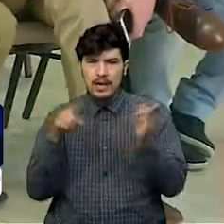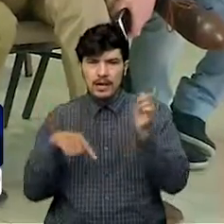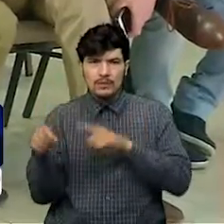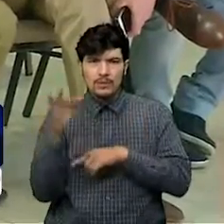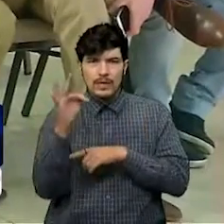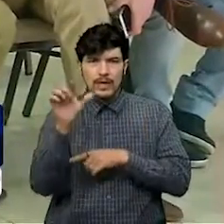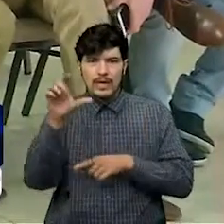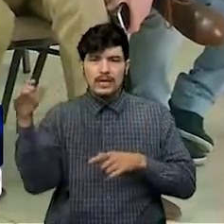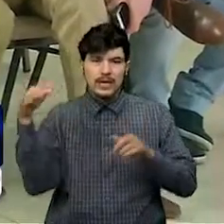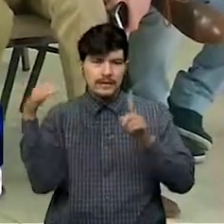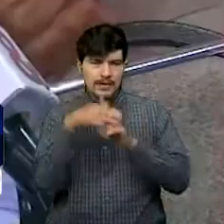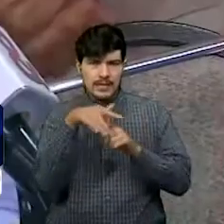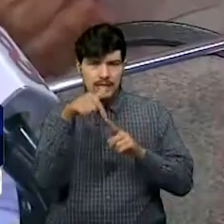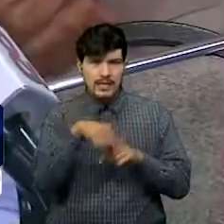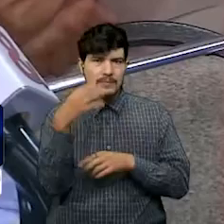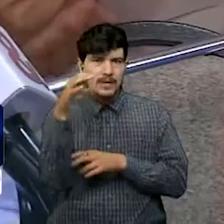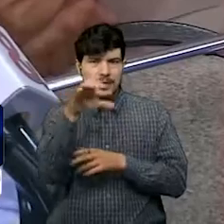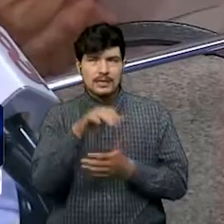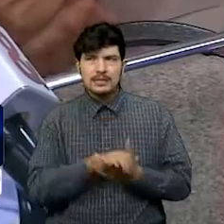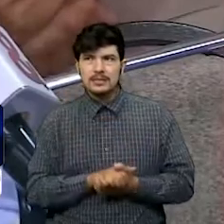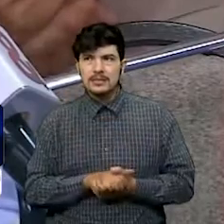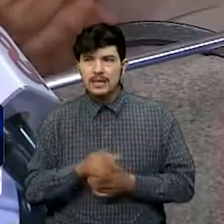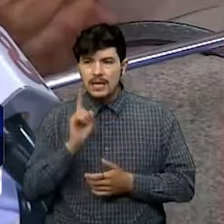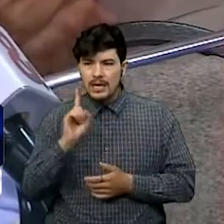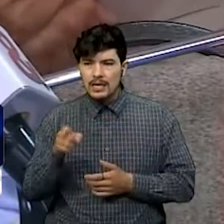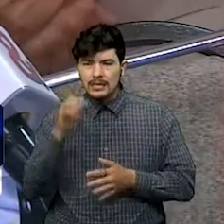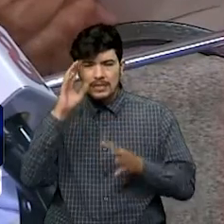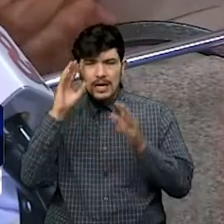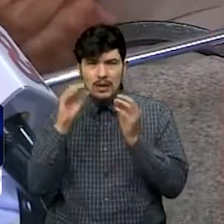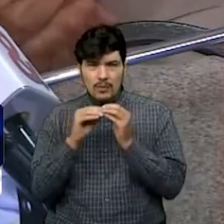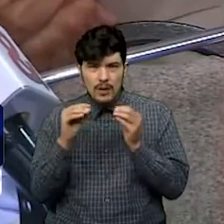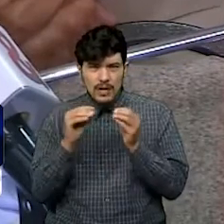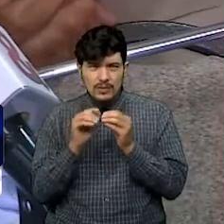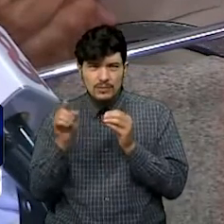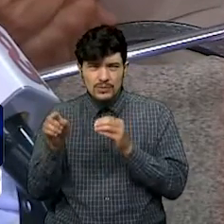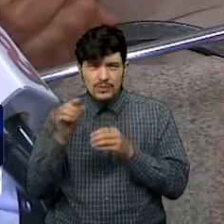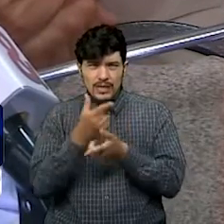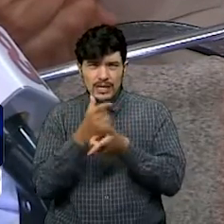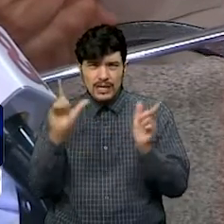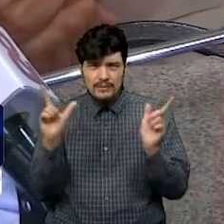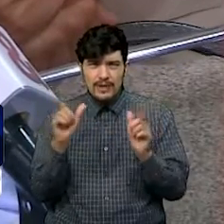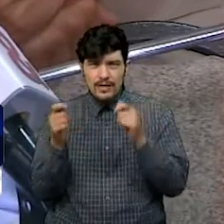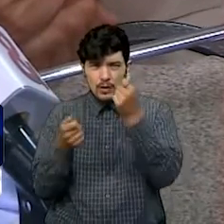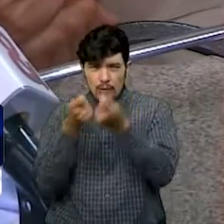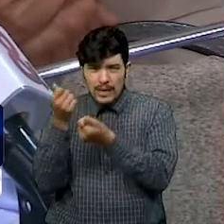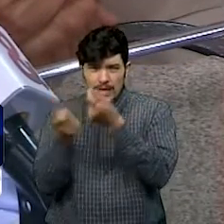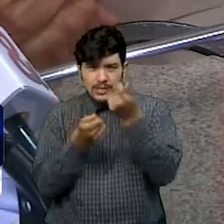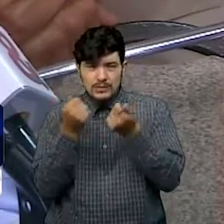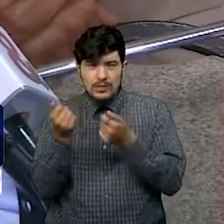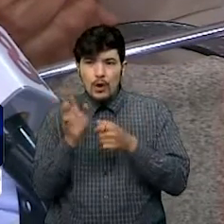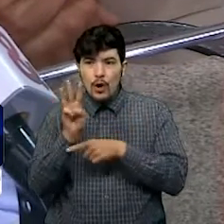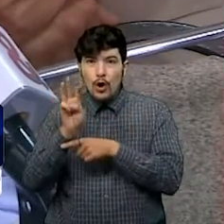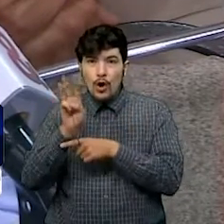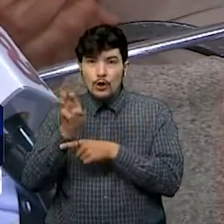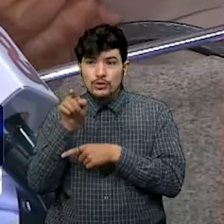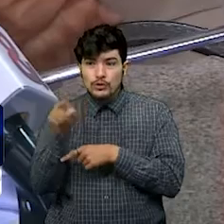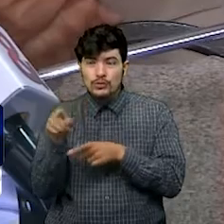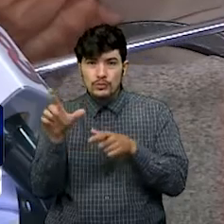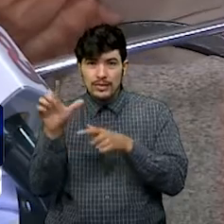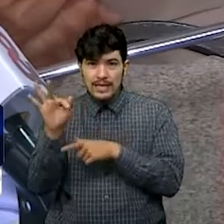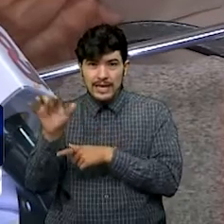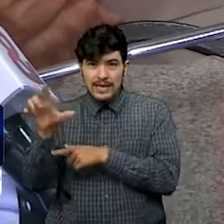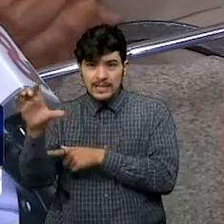estarían siendo negativos para el país de esos acuerdos de libre comercio en ocho de ellos la